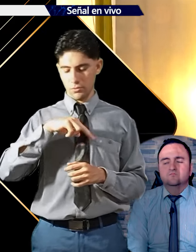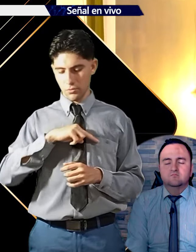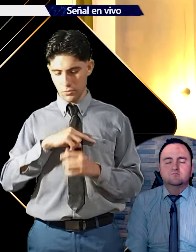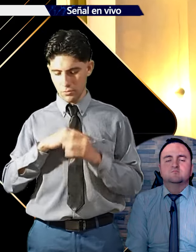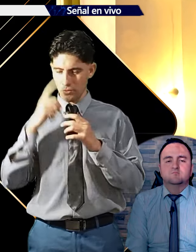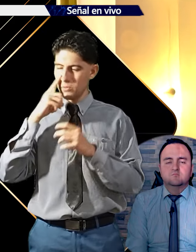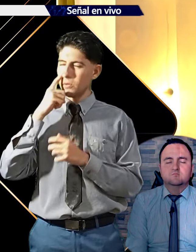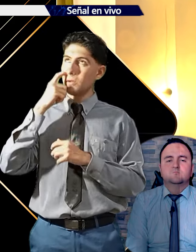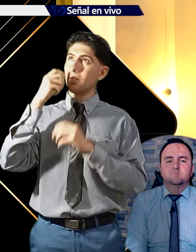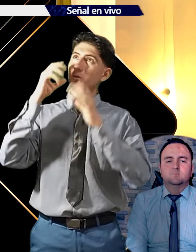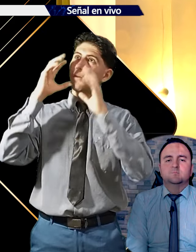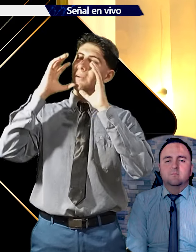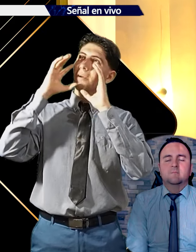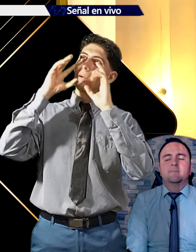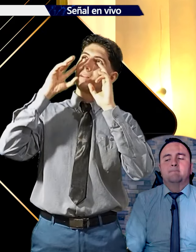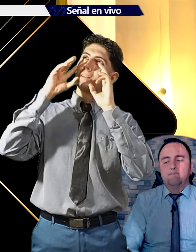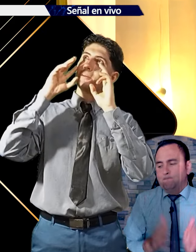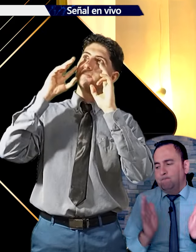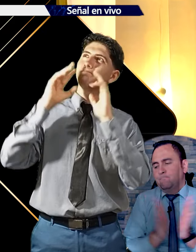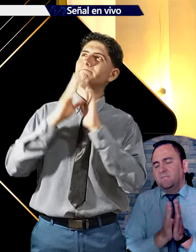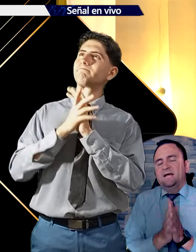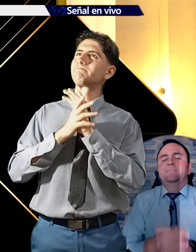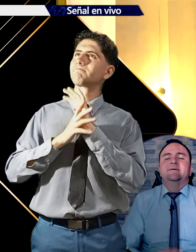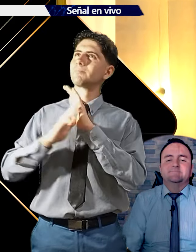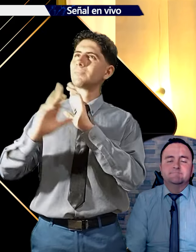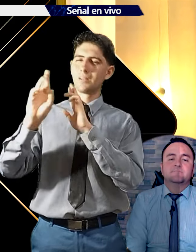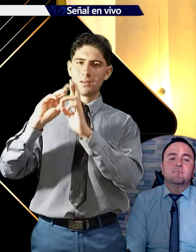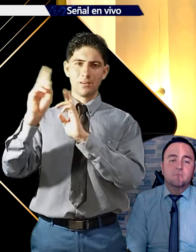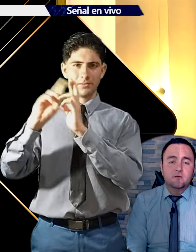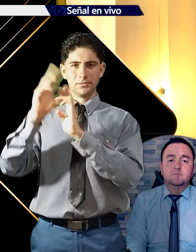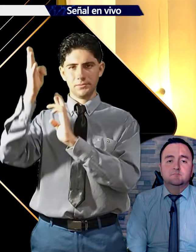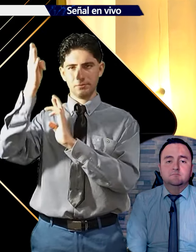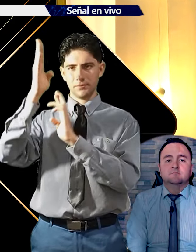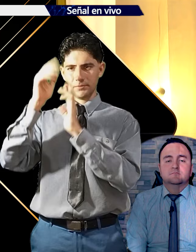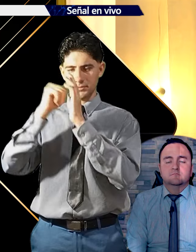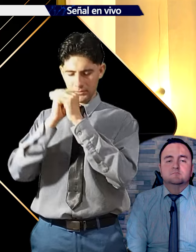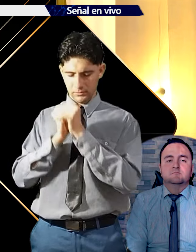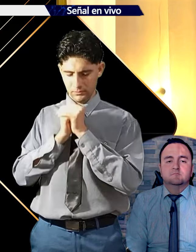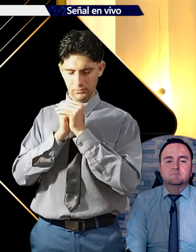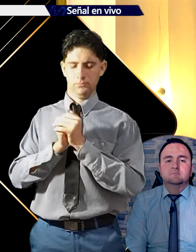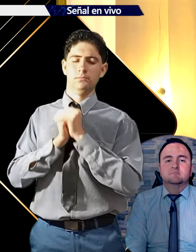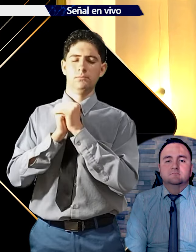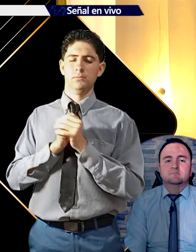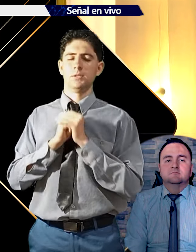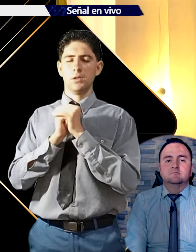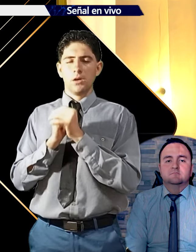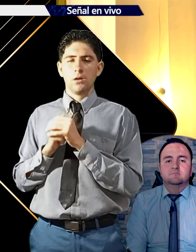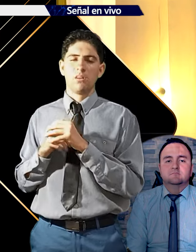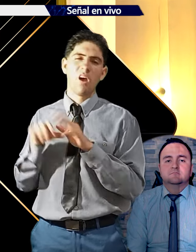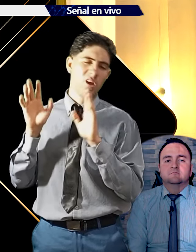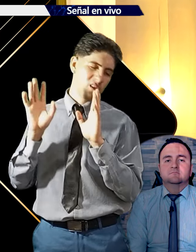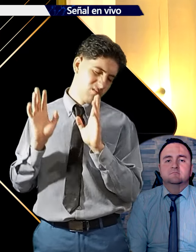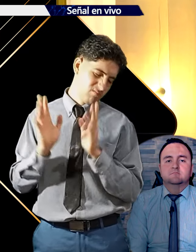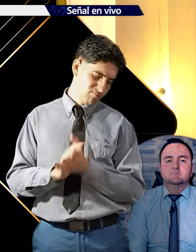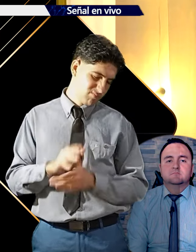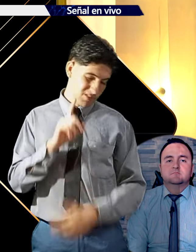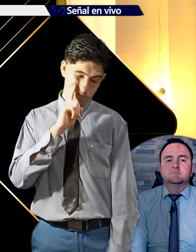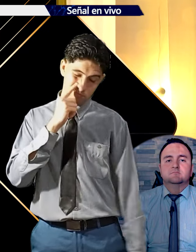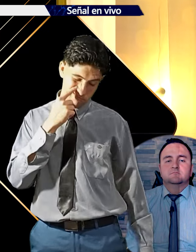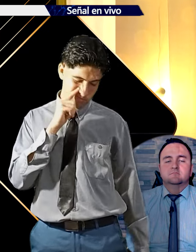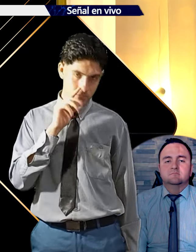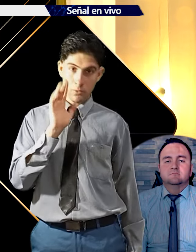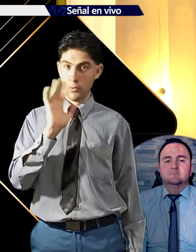mañana que cuando uno se da la tarea de conocer mejor a Dios, esa vida de oración, hermano, no se le vuelve monótona, no se le